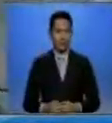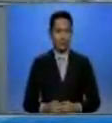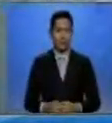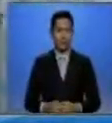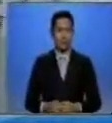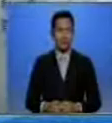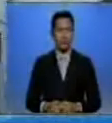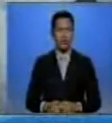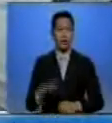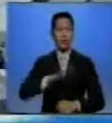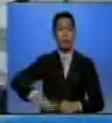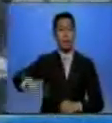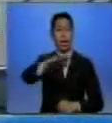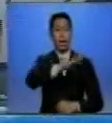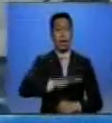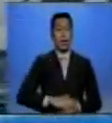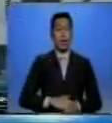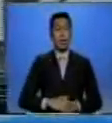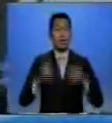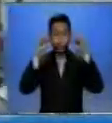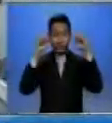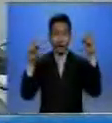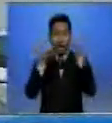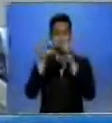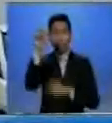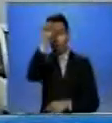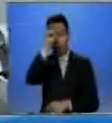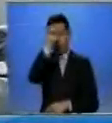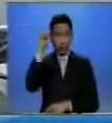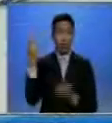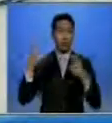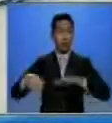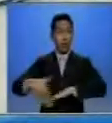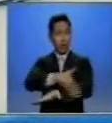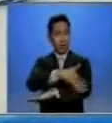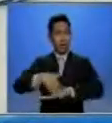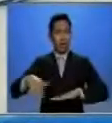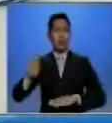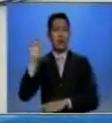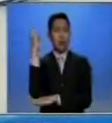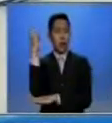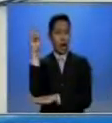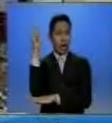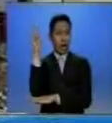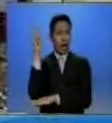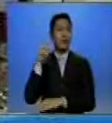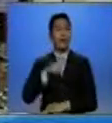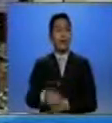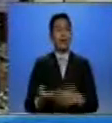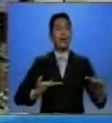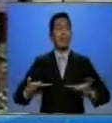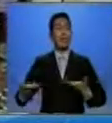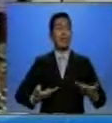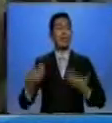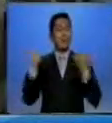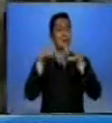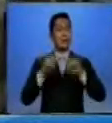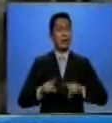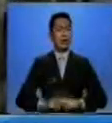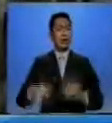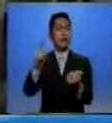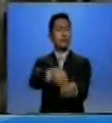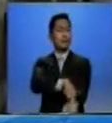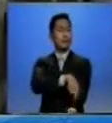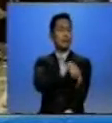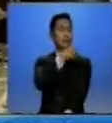Desde la Plaza de Santo Domingo hacia el occidente en la calle Rocafuerte, una serie de pequeñas tiendas tradicionales de la capital ofrece una amplia